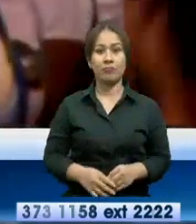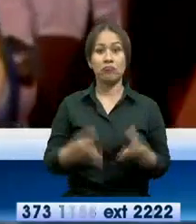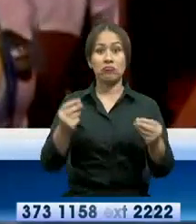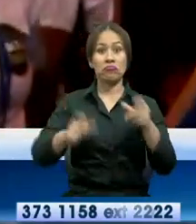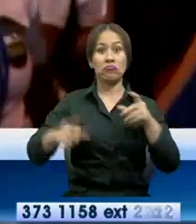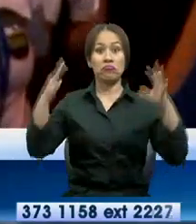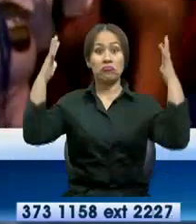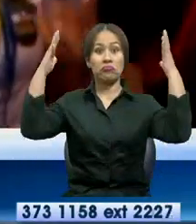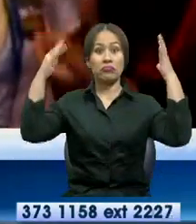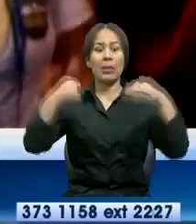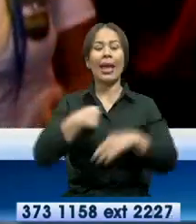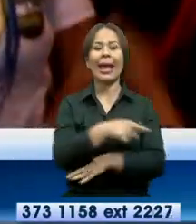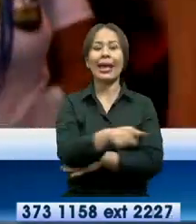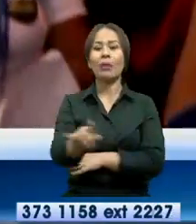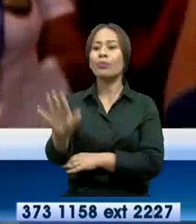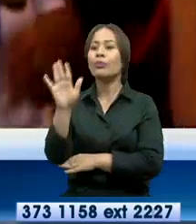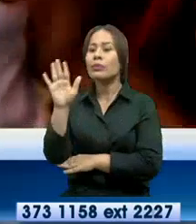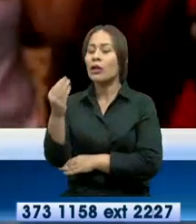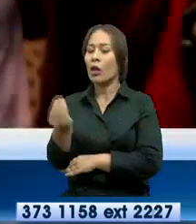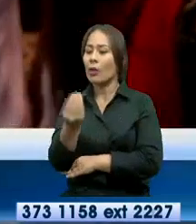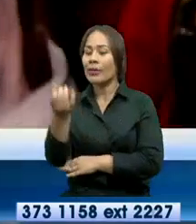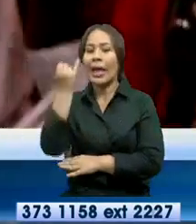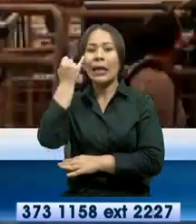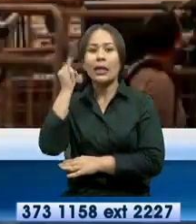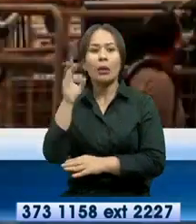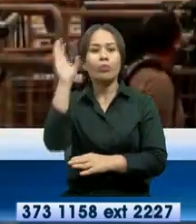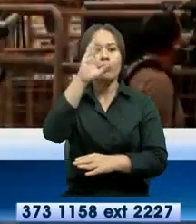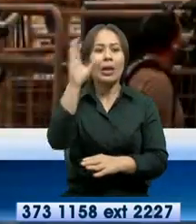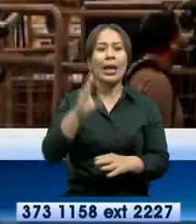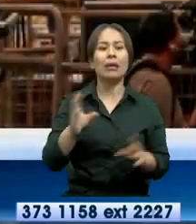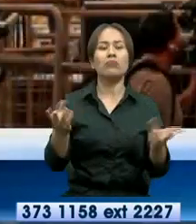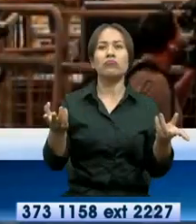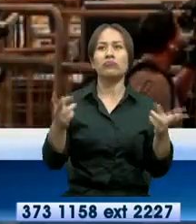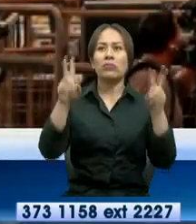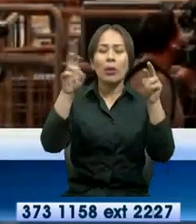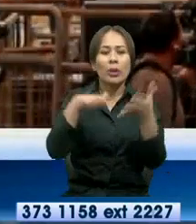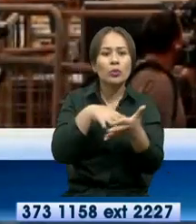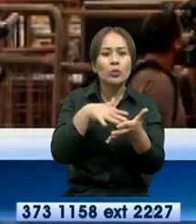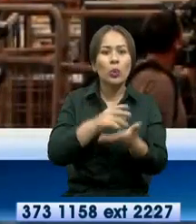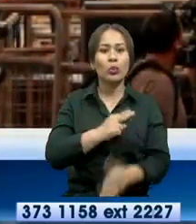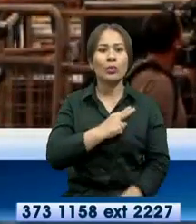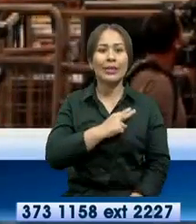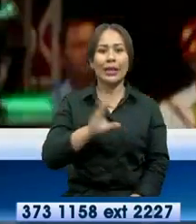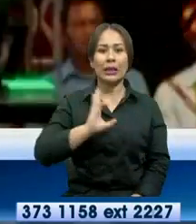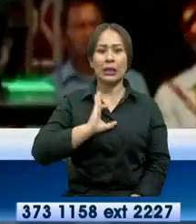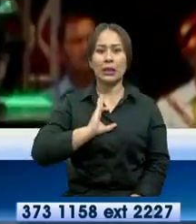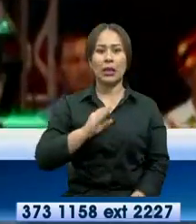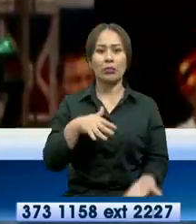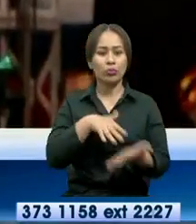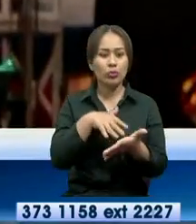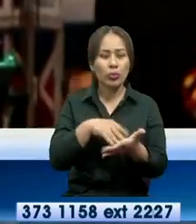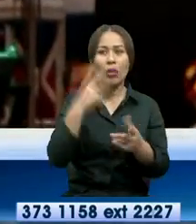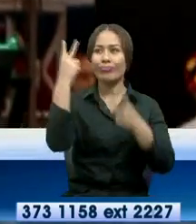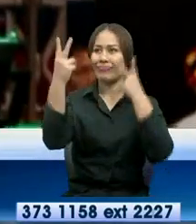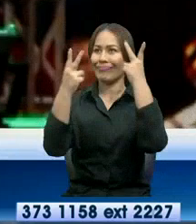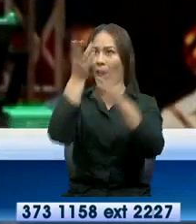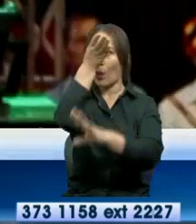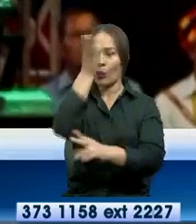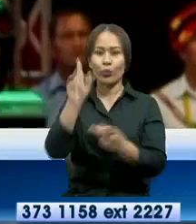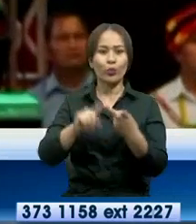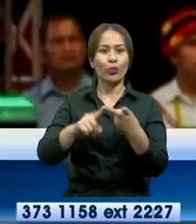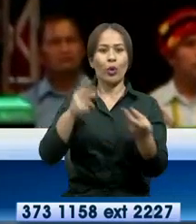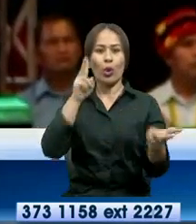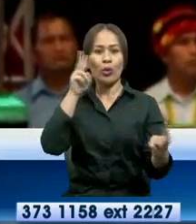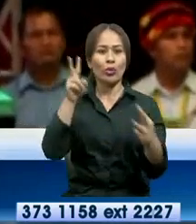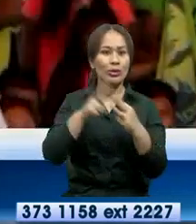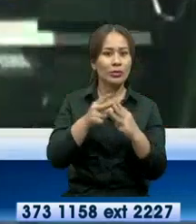El candidato ofreció a los jóvenes la creación de carreras técnicas enfocadas en la agroindustria, turismo, cultura, conocimiento